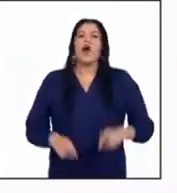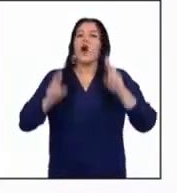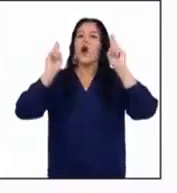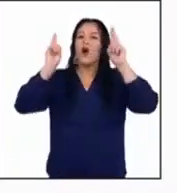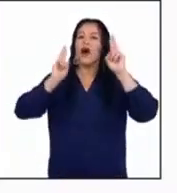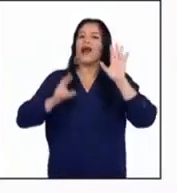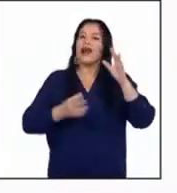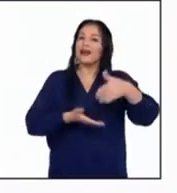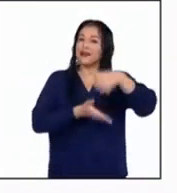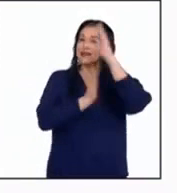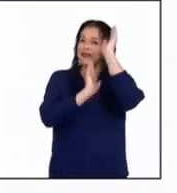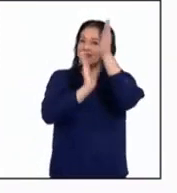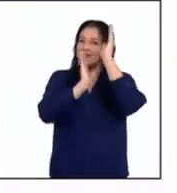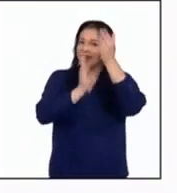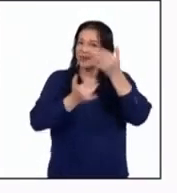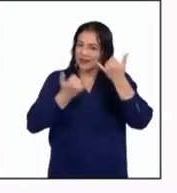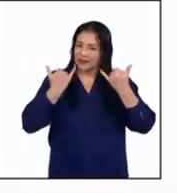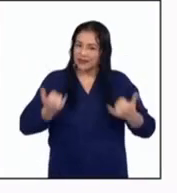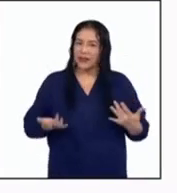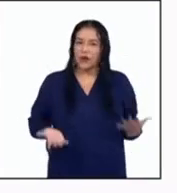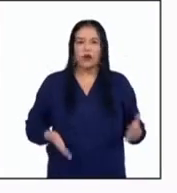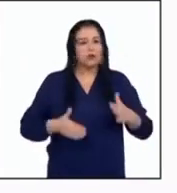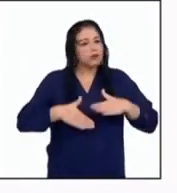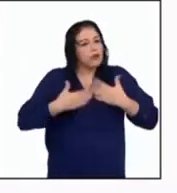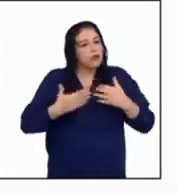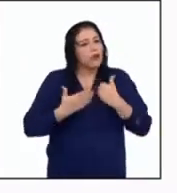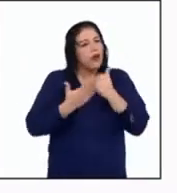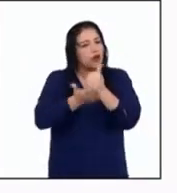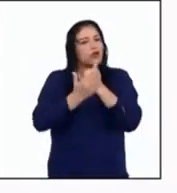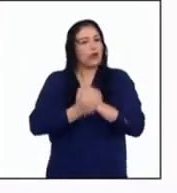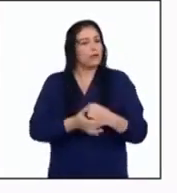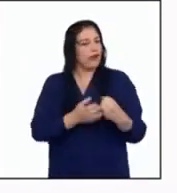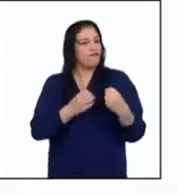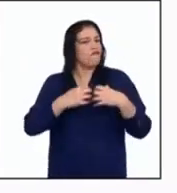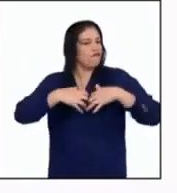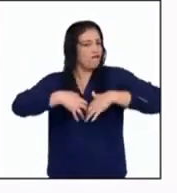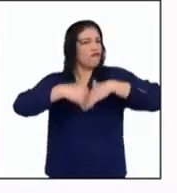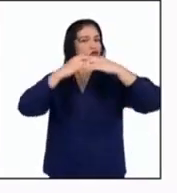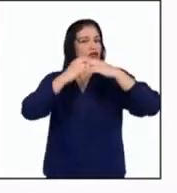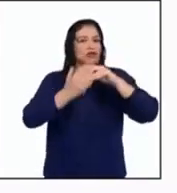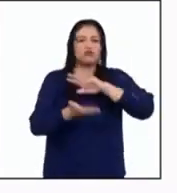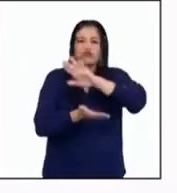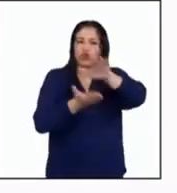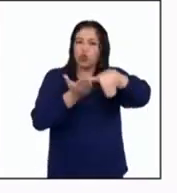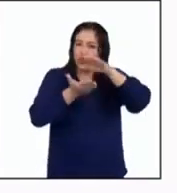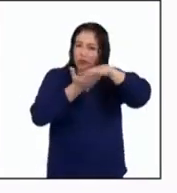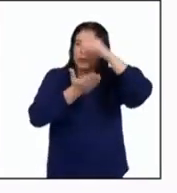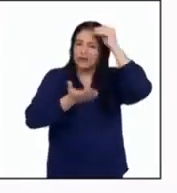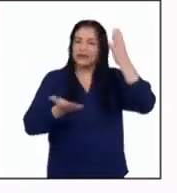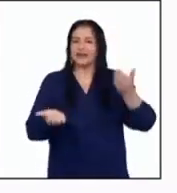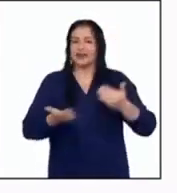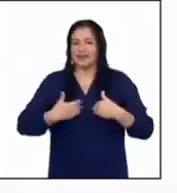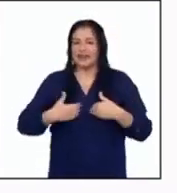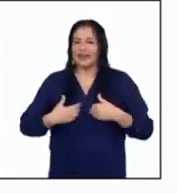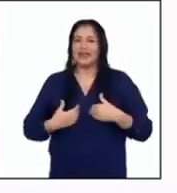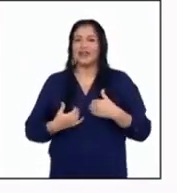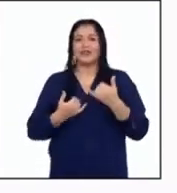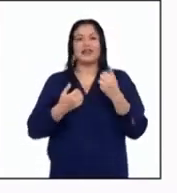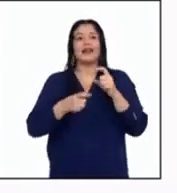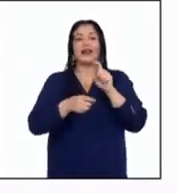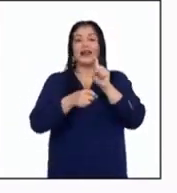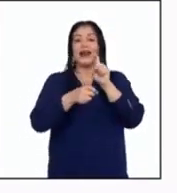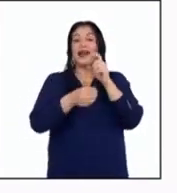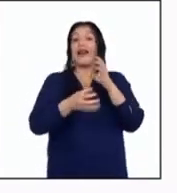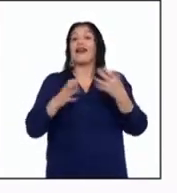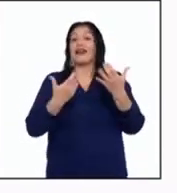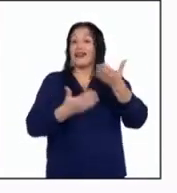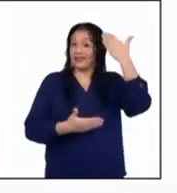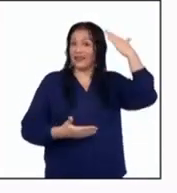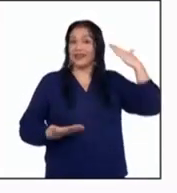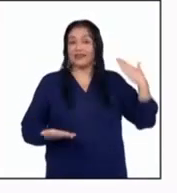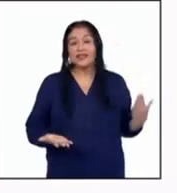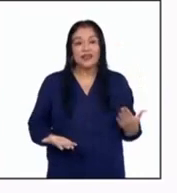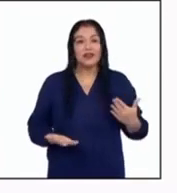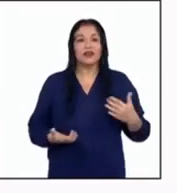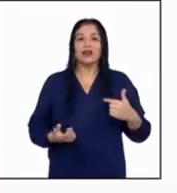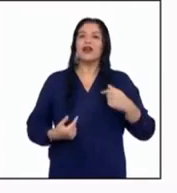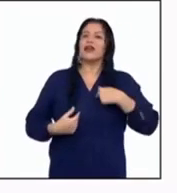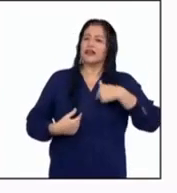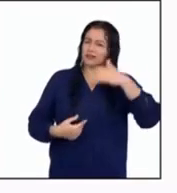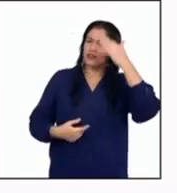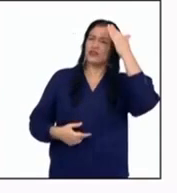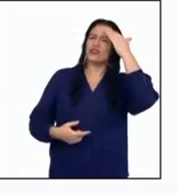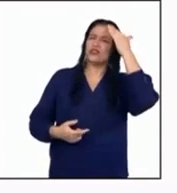Espero que el TEDx Tucuy de hoy te haya ayudado para fortalecer los aprendizajes obtenidos en la sesión anterior.